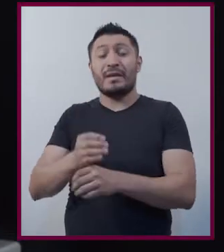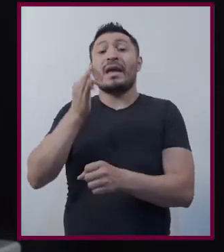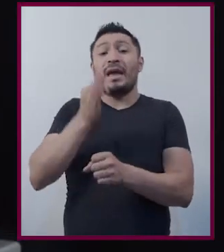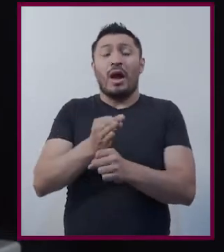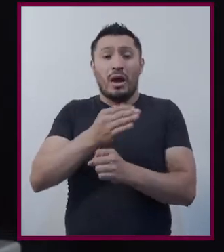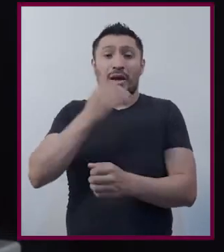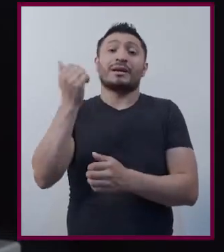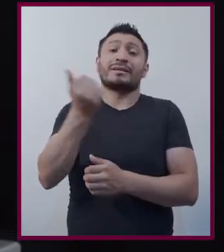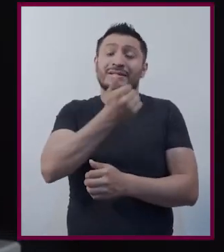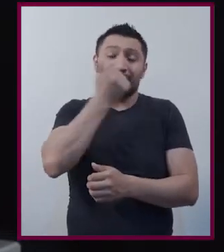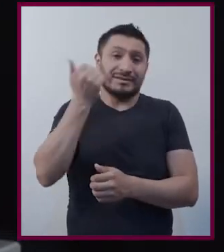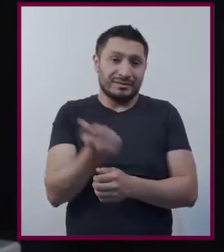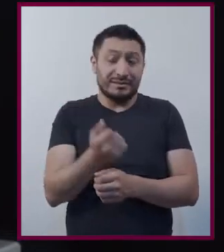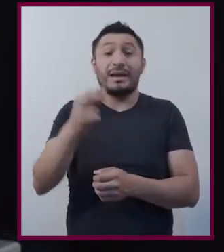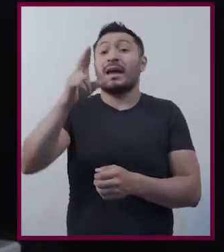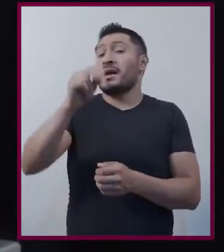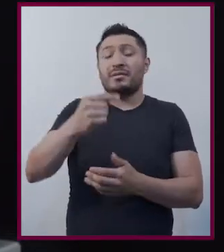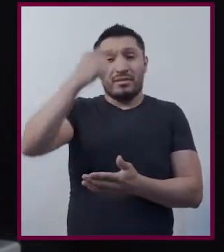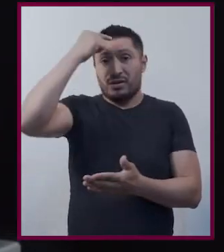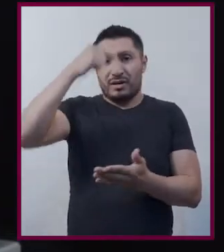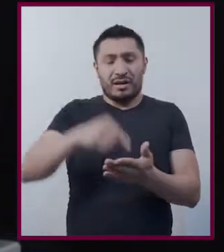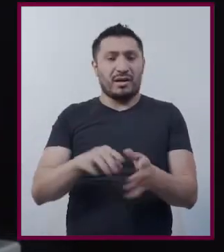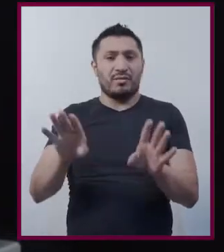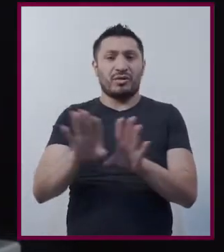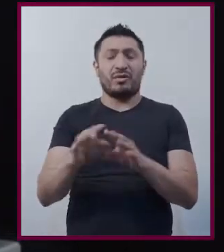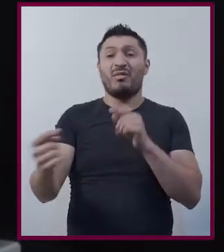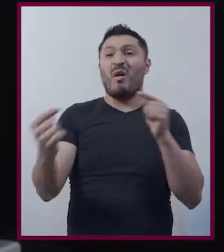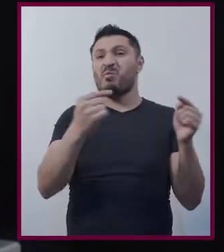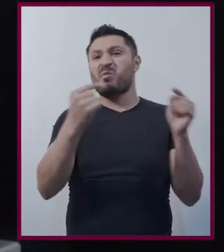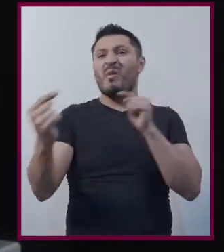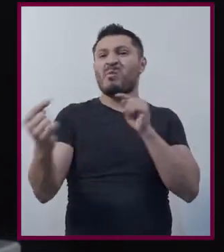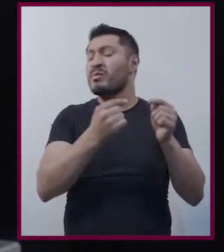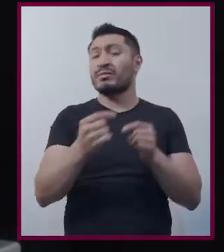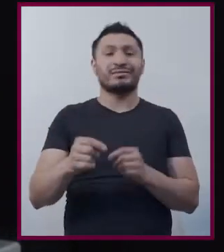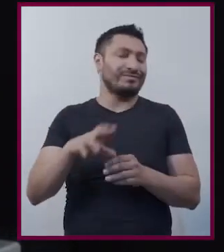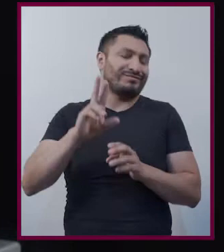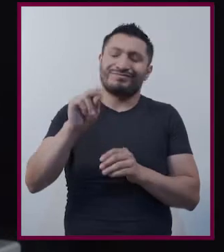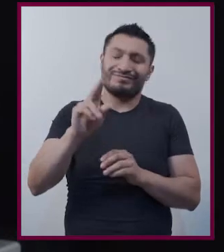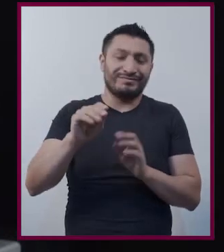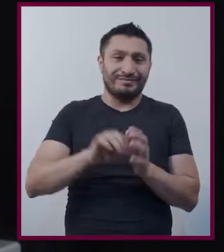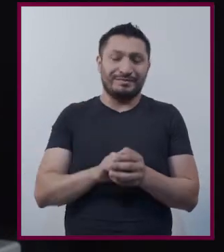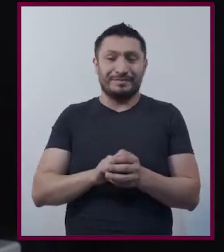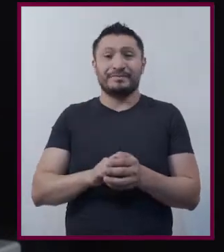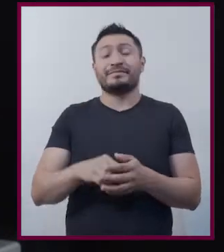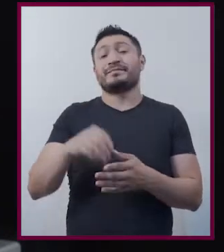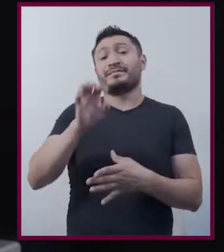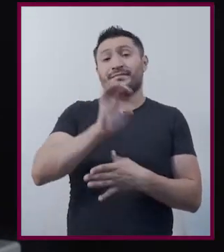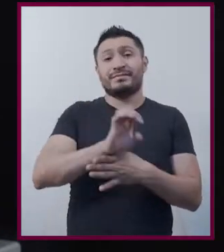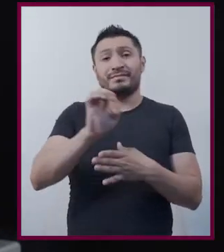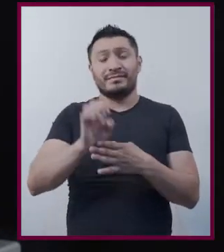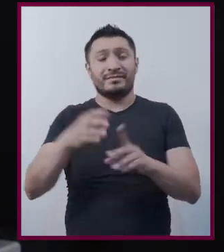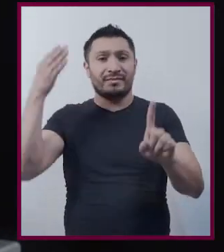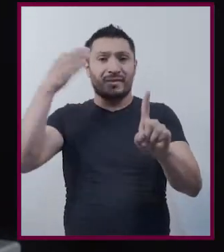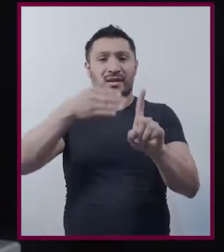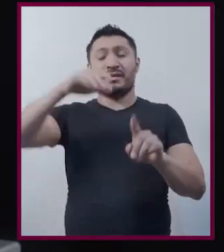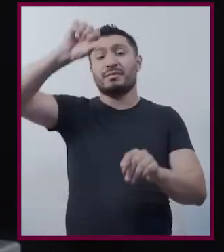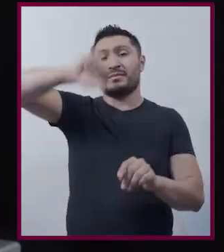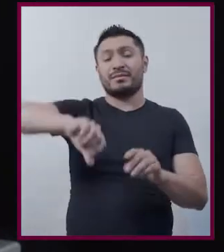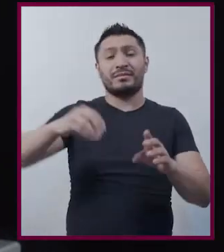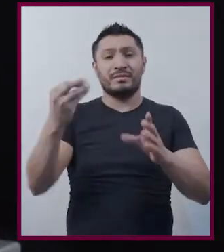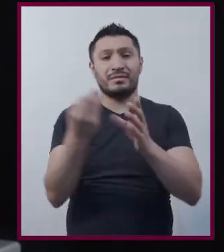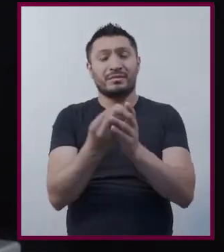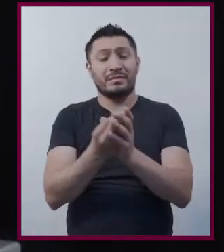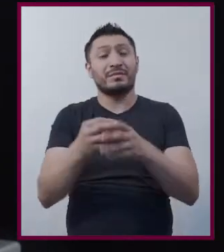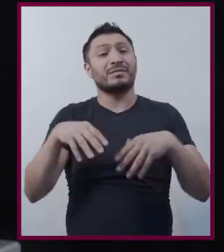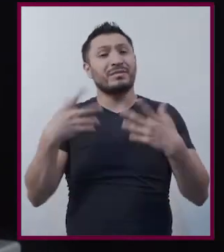y aparte no creemos en acaloramientos innecesarios ni el uso de capas y espadas, la intención de nuestro programa de hoy